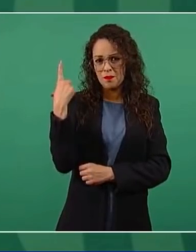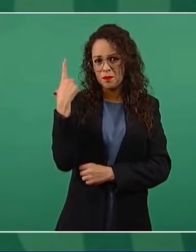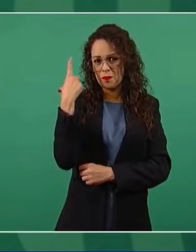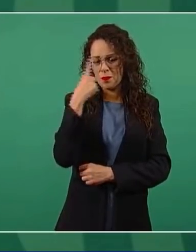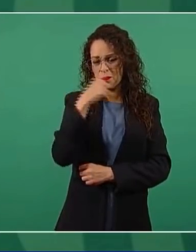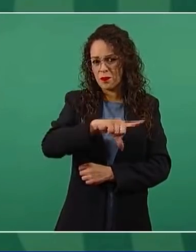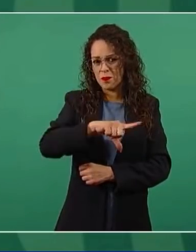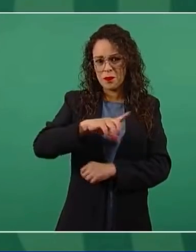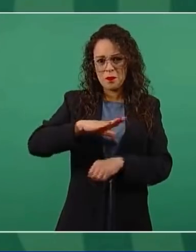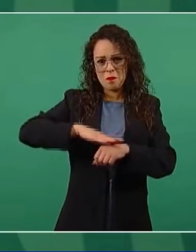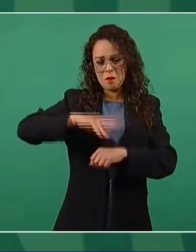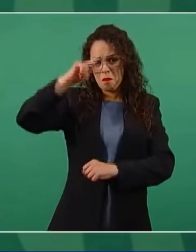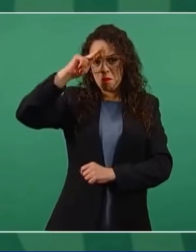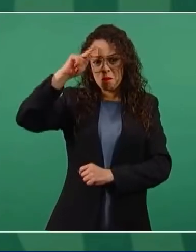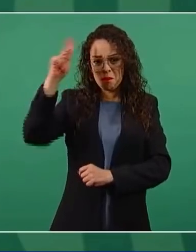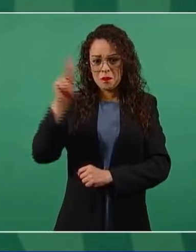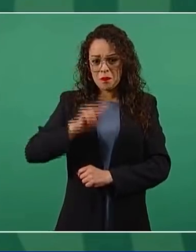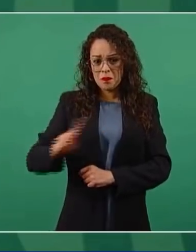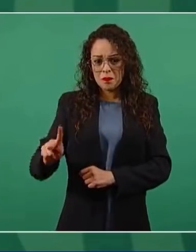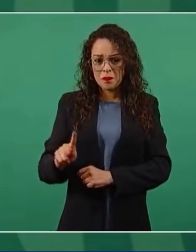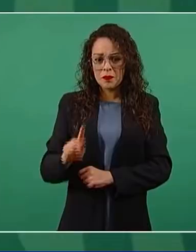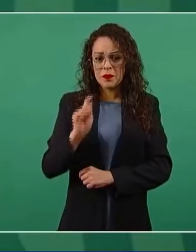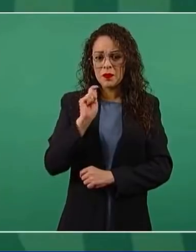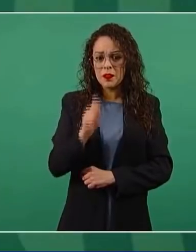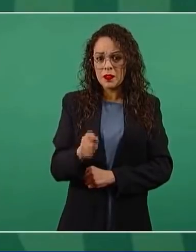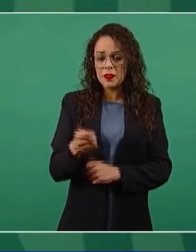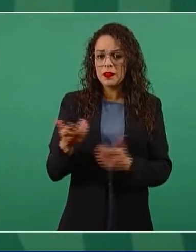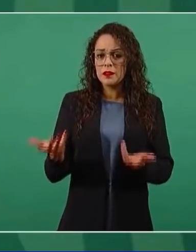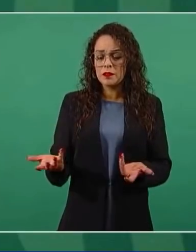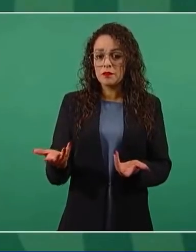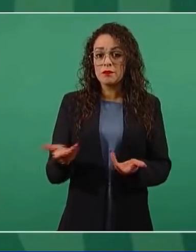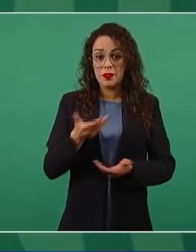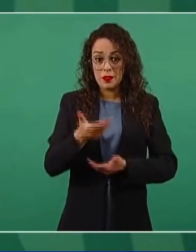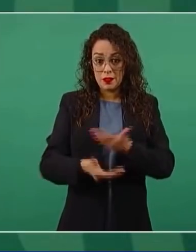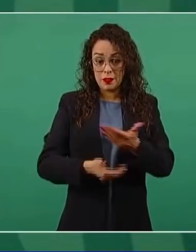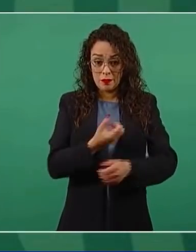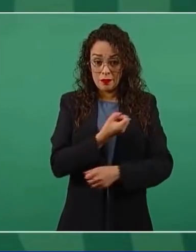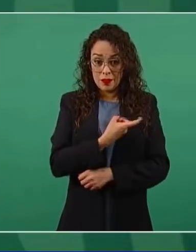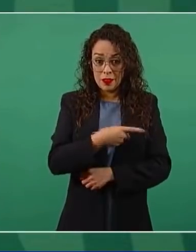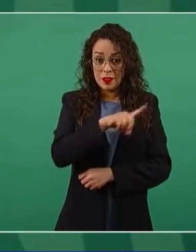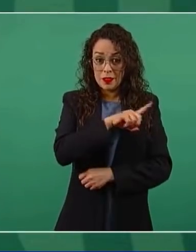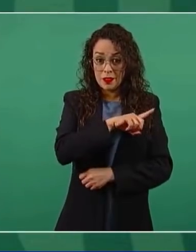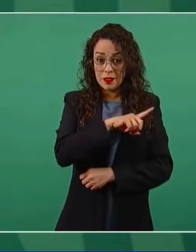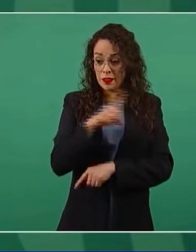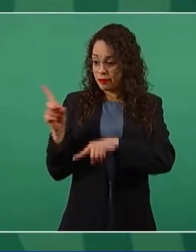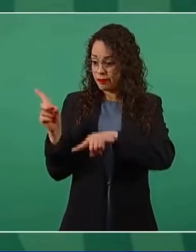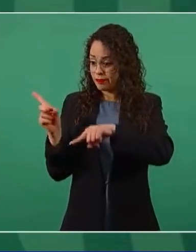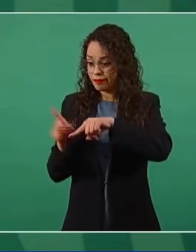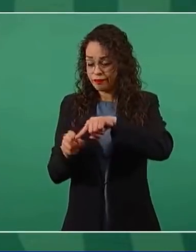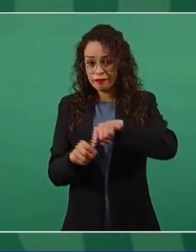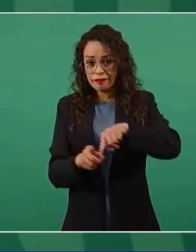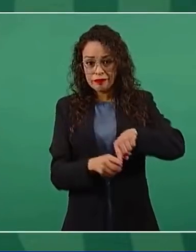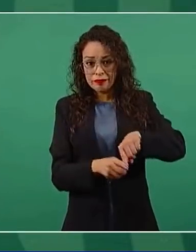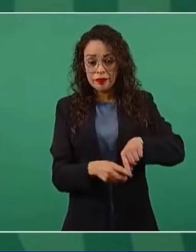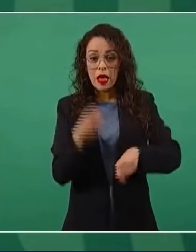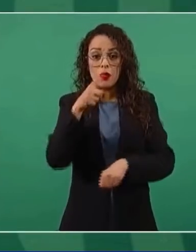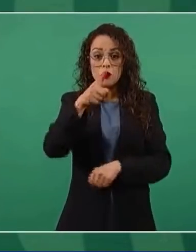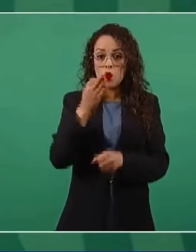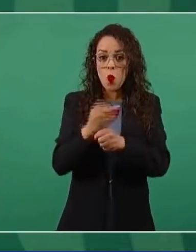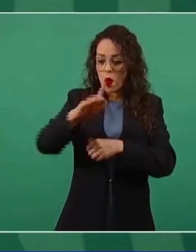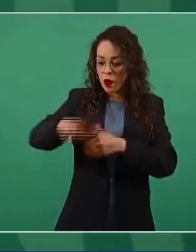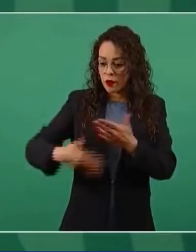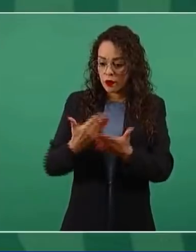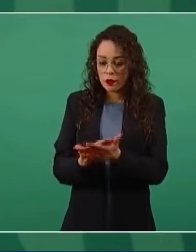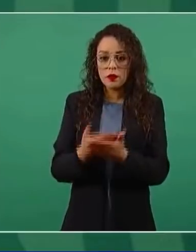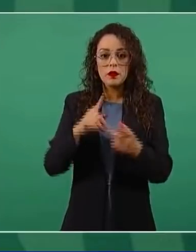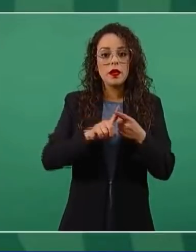es lo de la subrogación de los servicios de salud, lo que se hizo en el ISSSTE, esto que estás planteando, y lo que se hizo en el